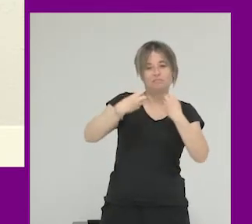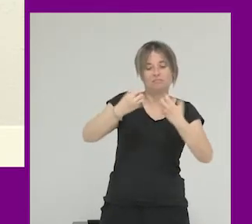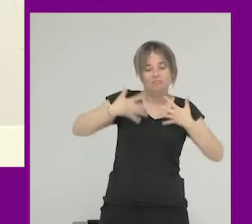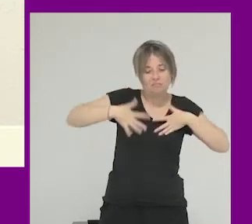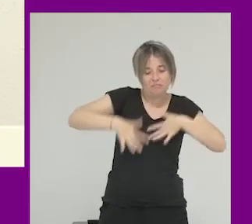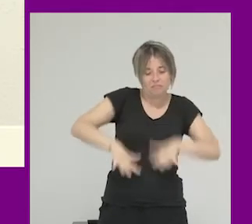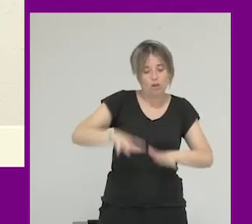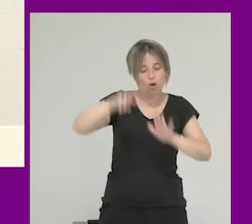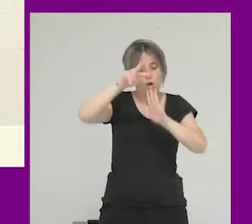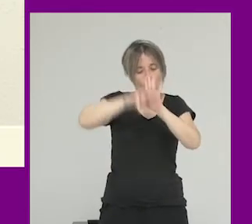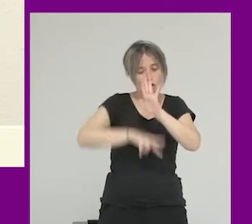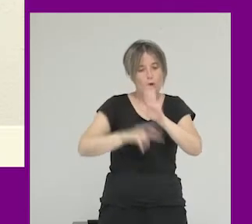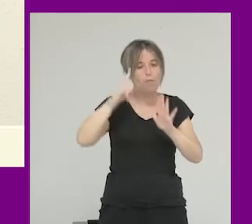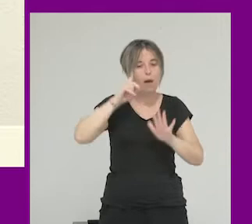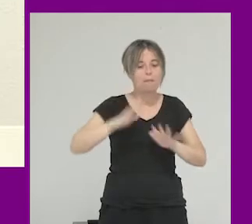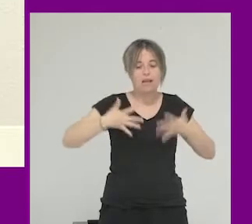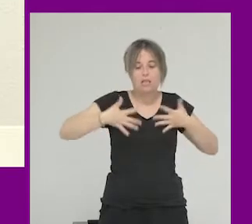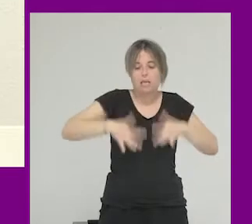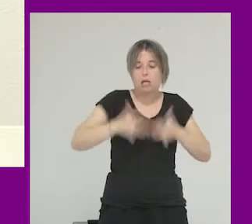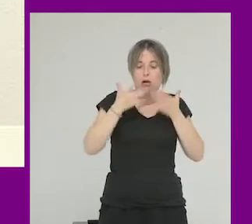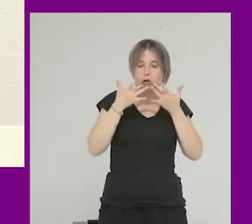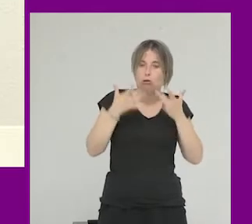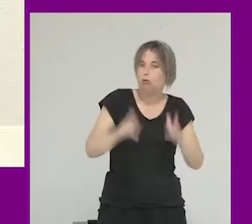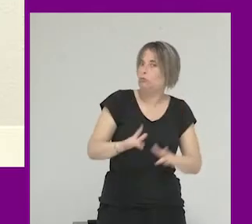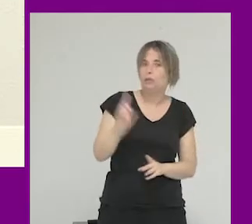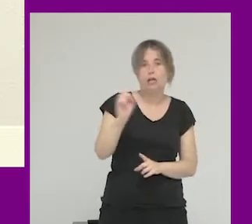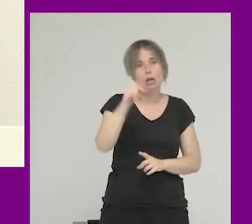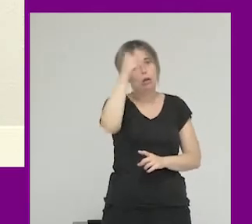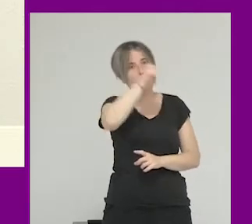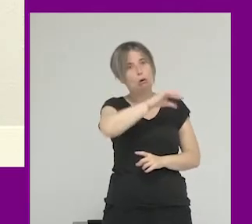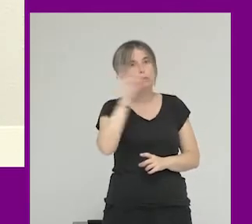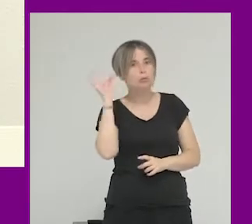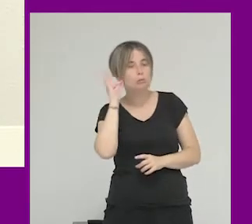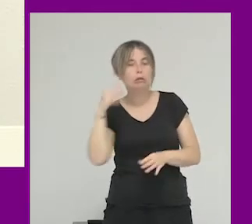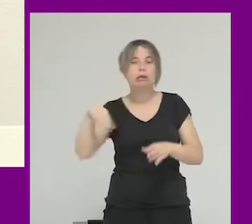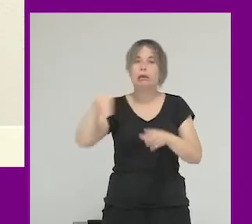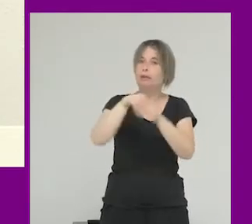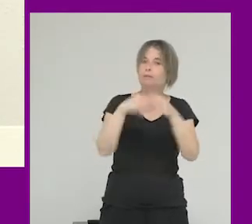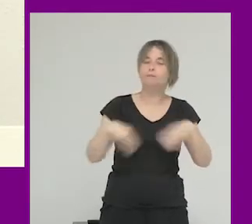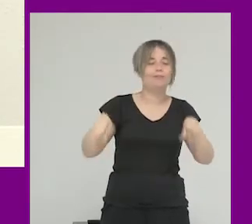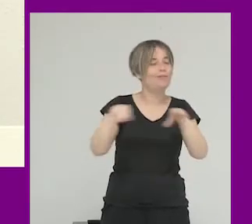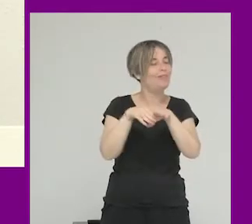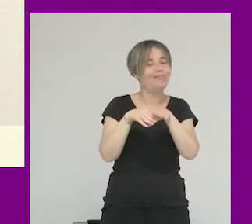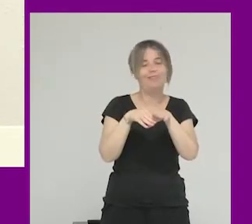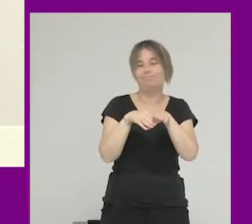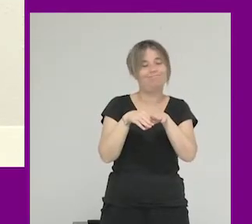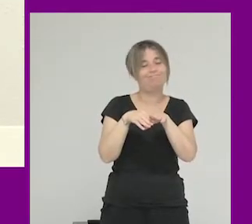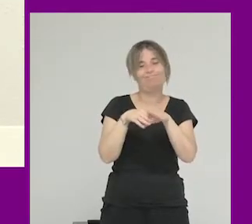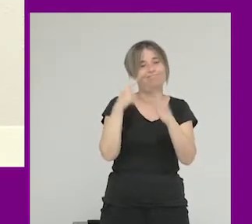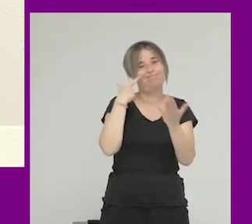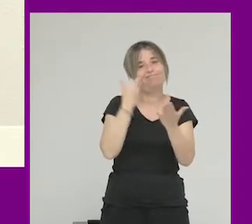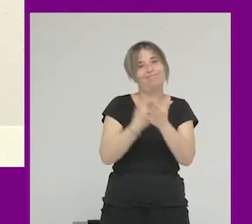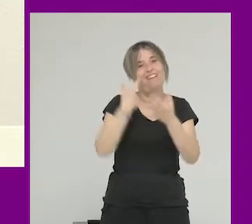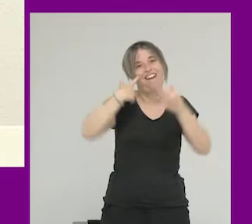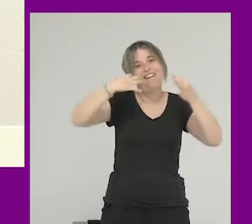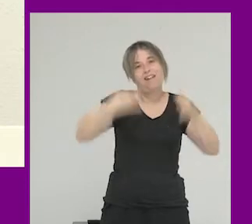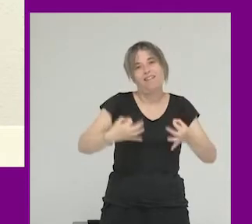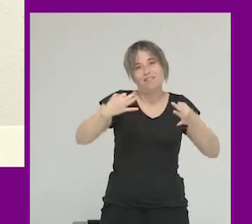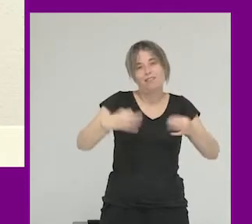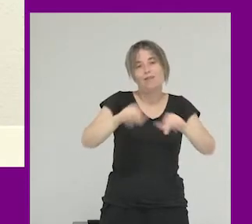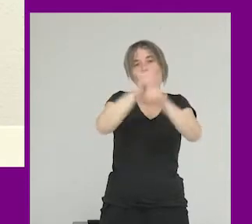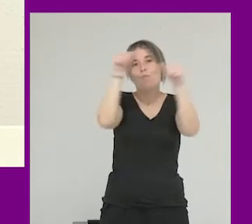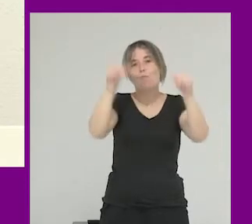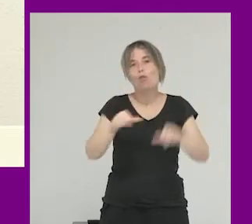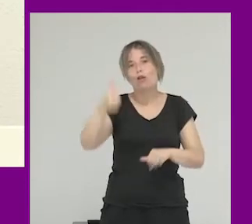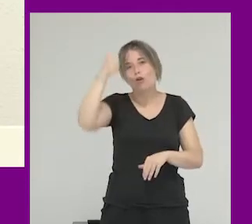que parece que sea neutra y que esté incluida hombres y mujeres en igualdad de condiciones, realmente responde a un modelo de